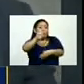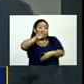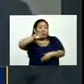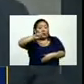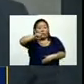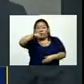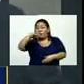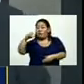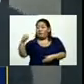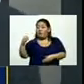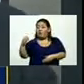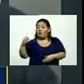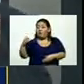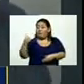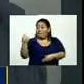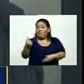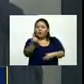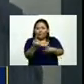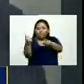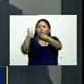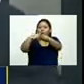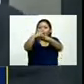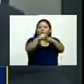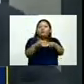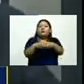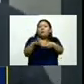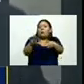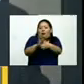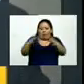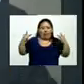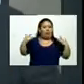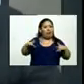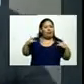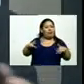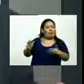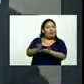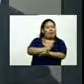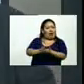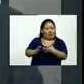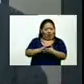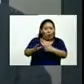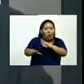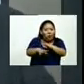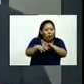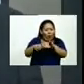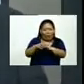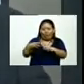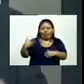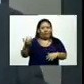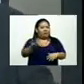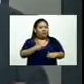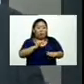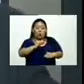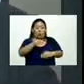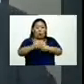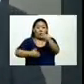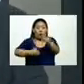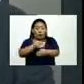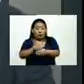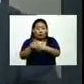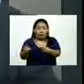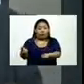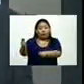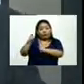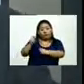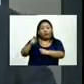40 mil militantes que no tenemos nada que ver con ningún robo y ni siquiera tenemos un proceso